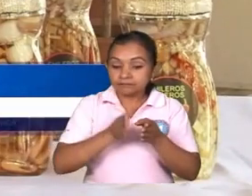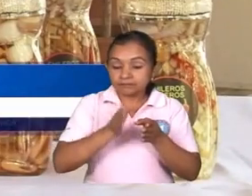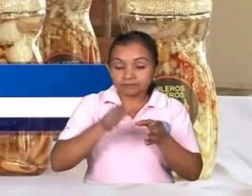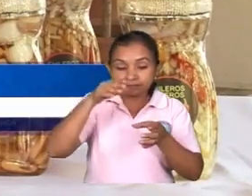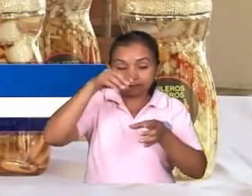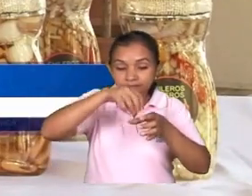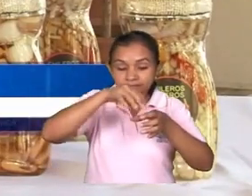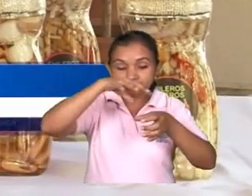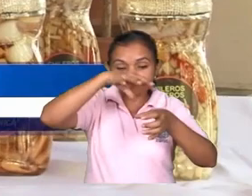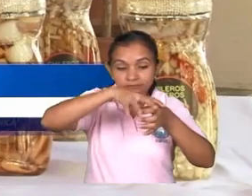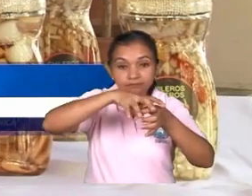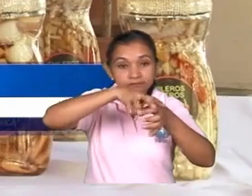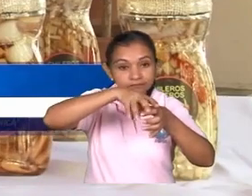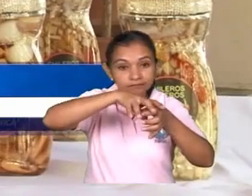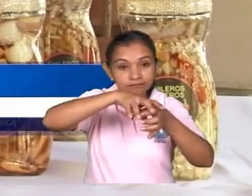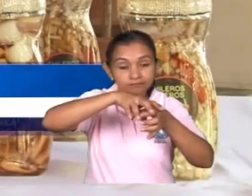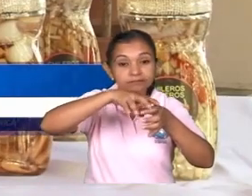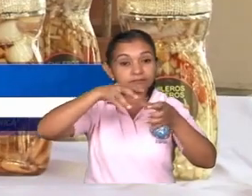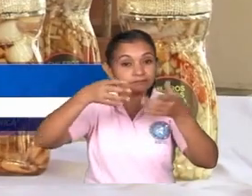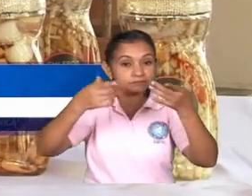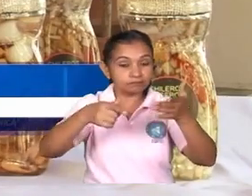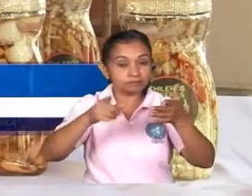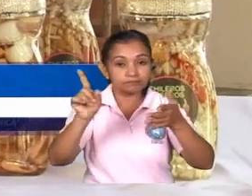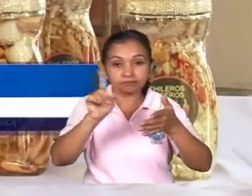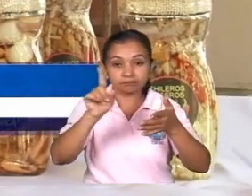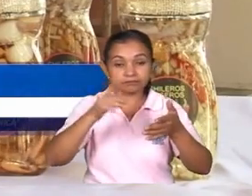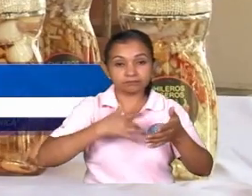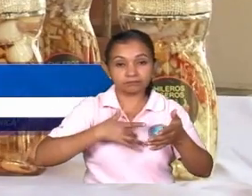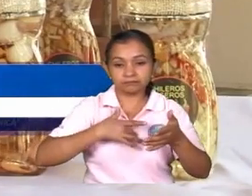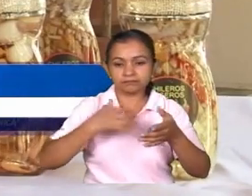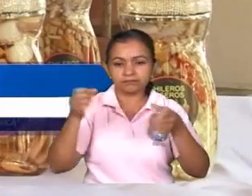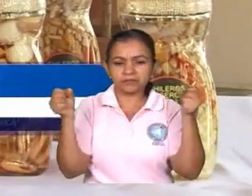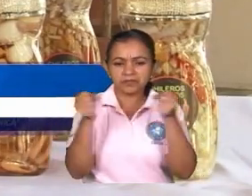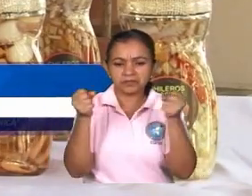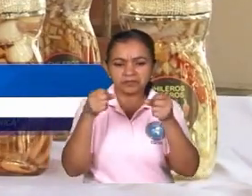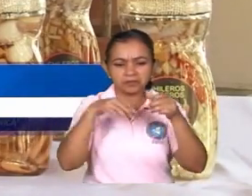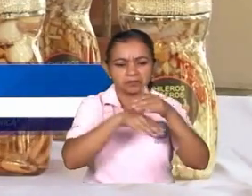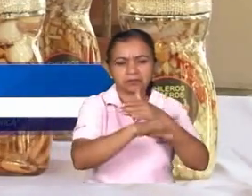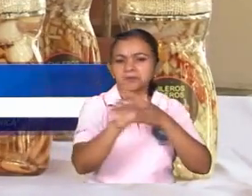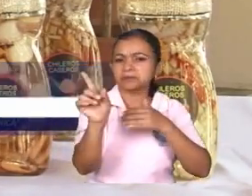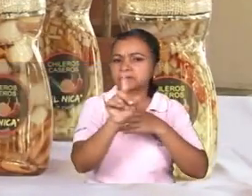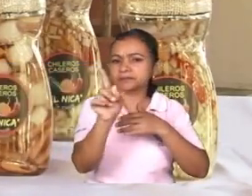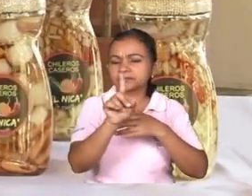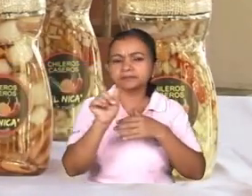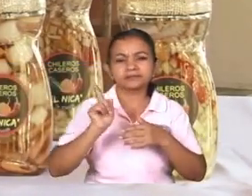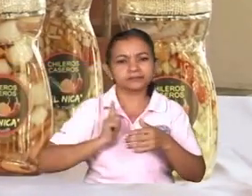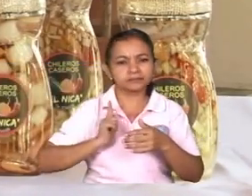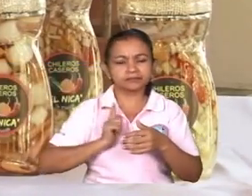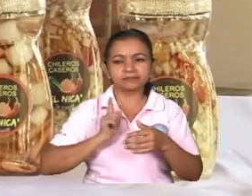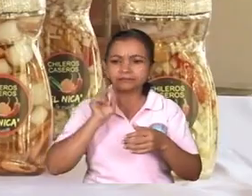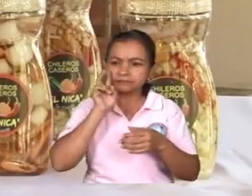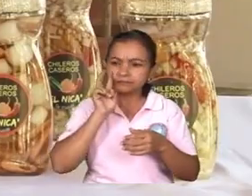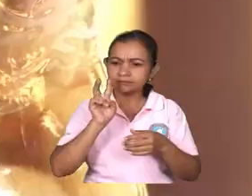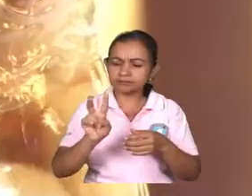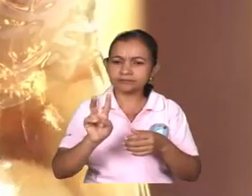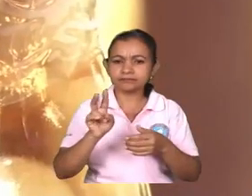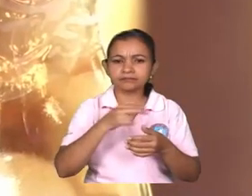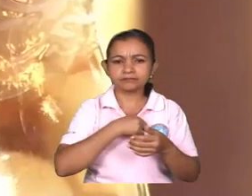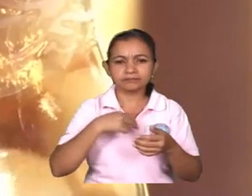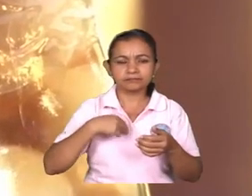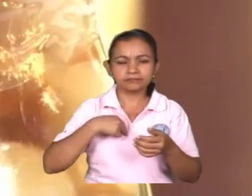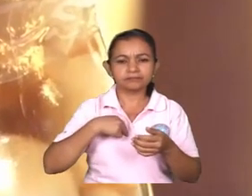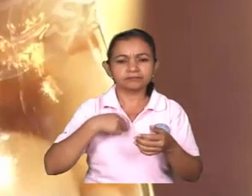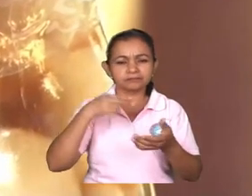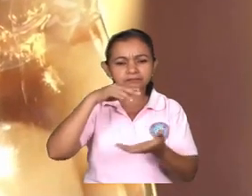envasarlo permite que este producto no necesite refrigeración. Ya tenemos productos en observación que han dilatado